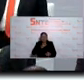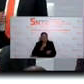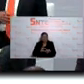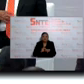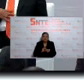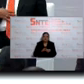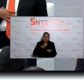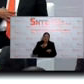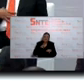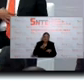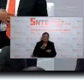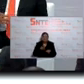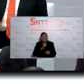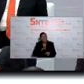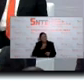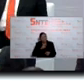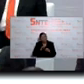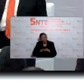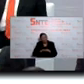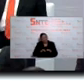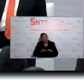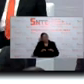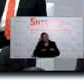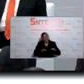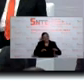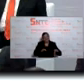hemos dejado de lado, en realidad es increíble.